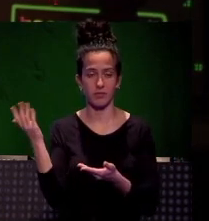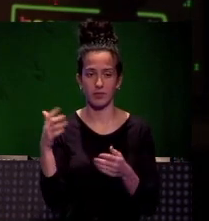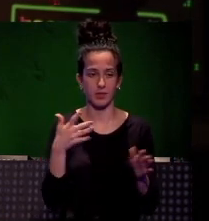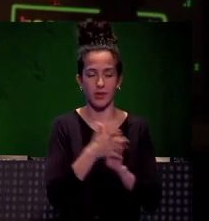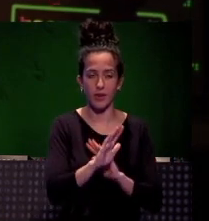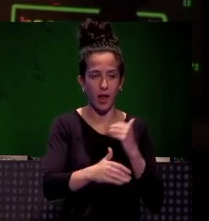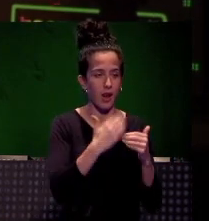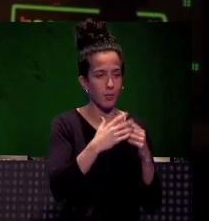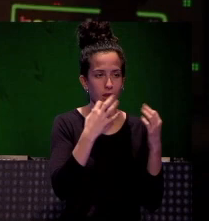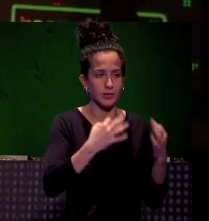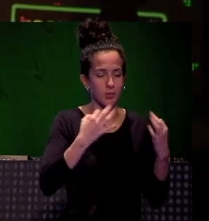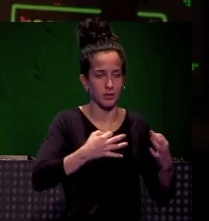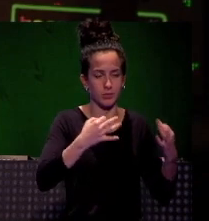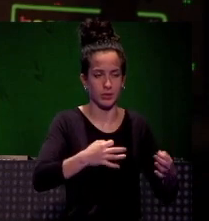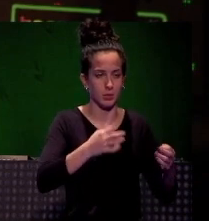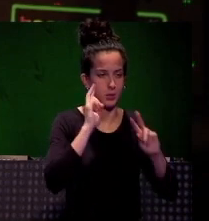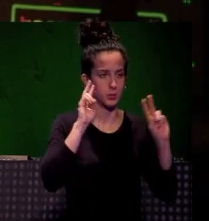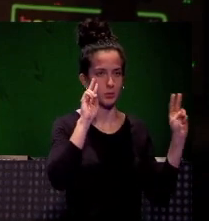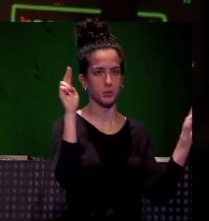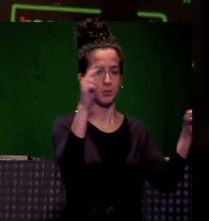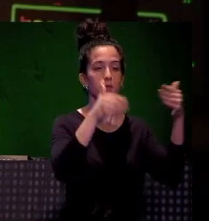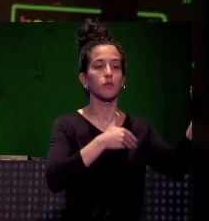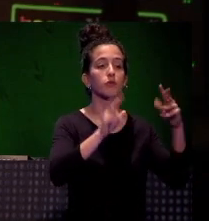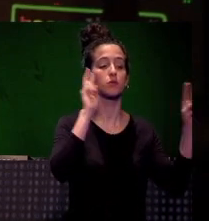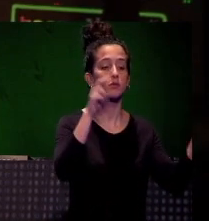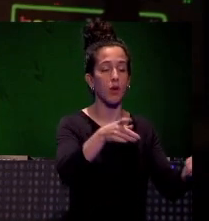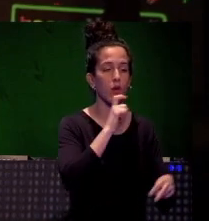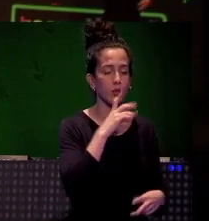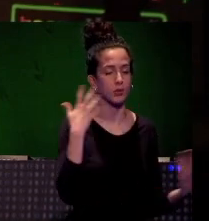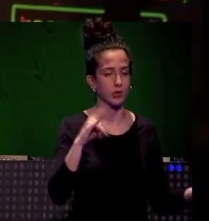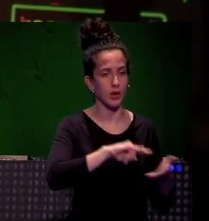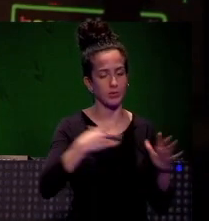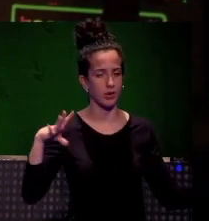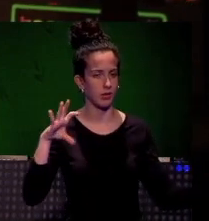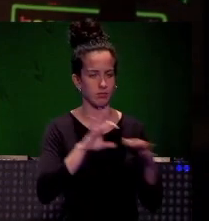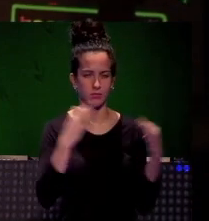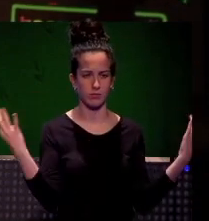pues no puede ser no puede ser de otra manera muchísimas gracias